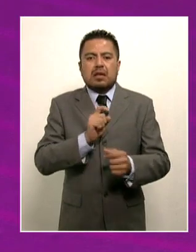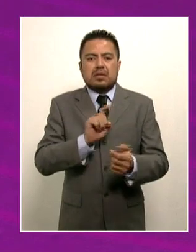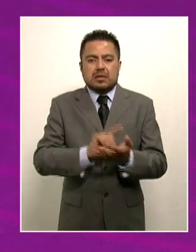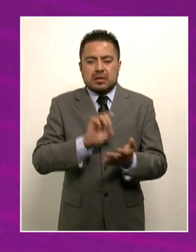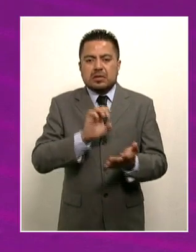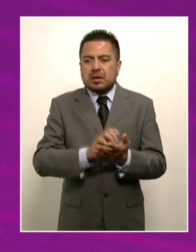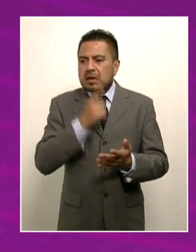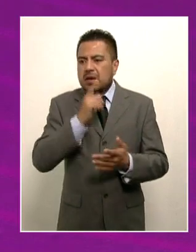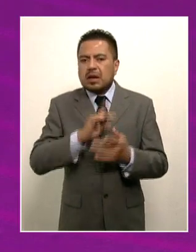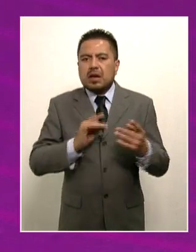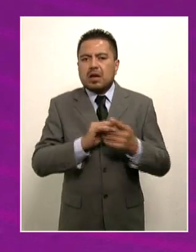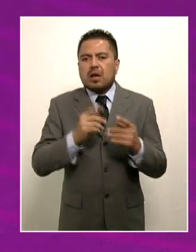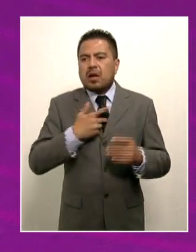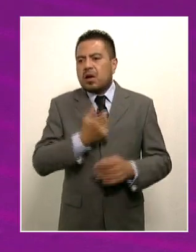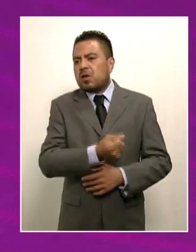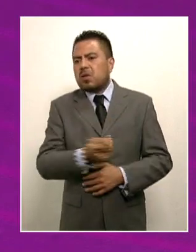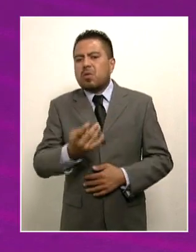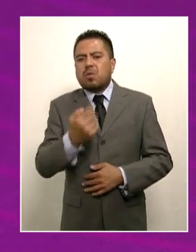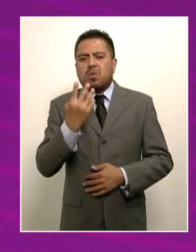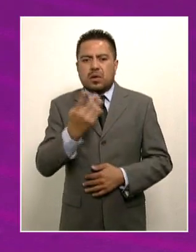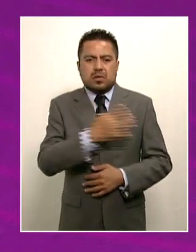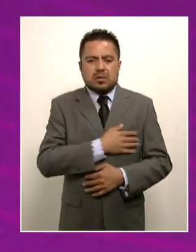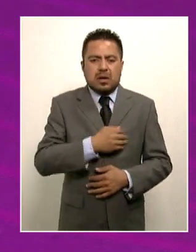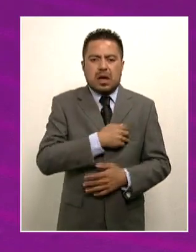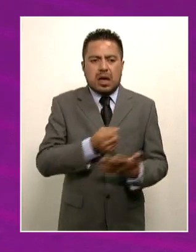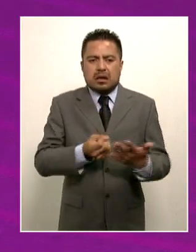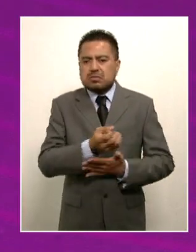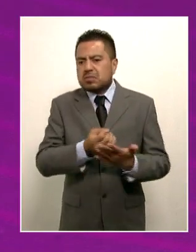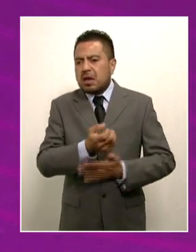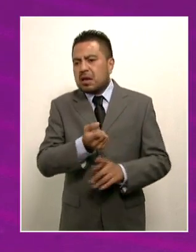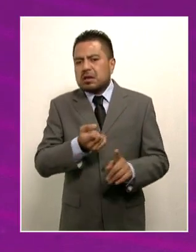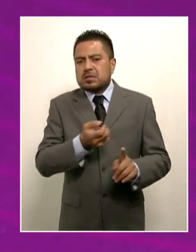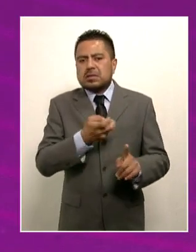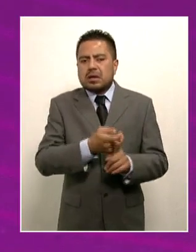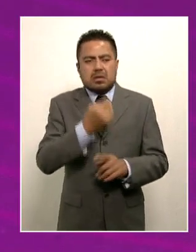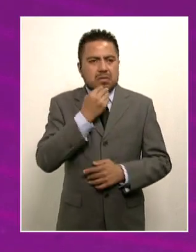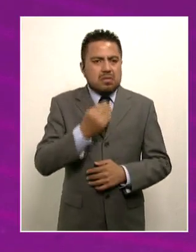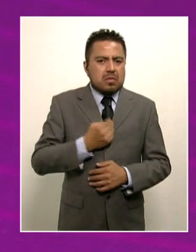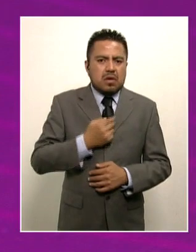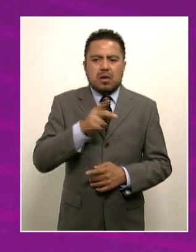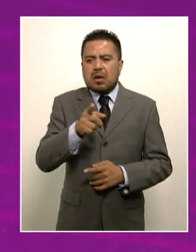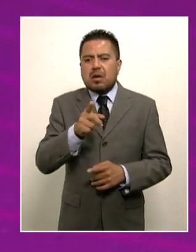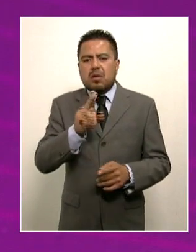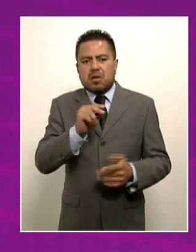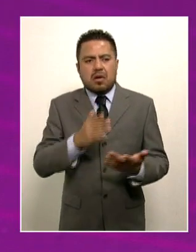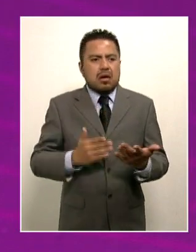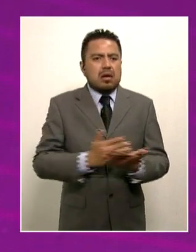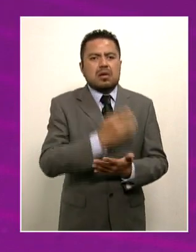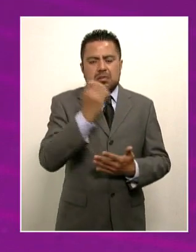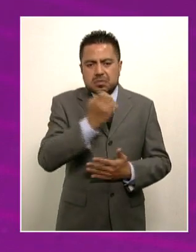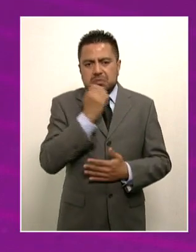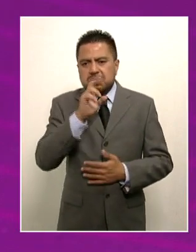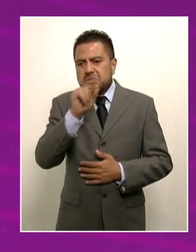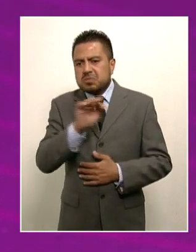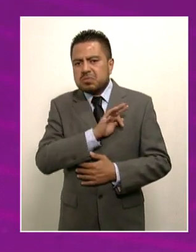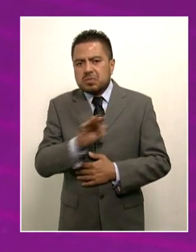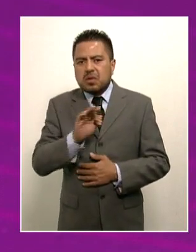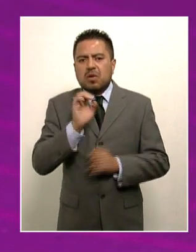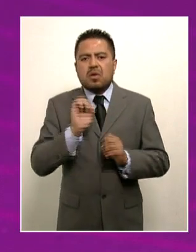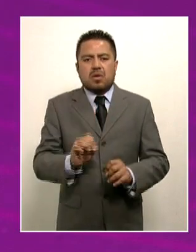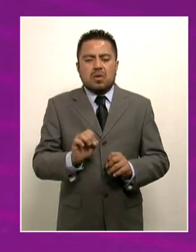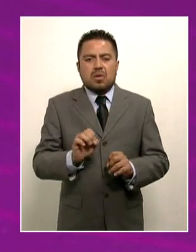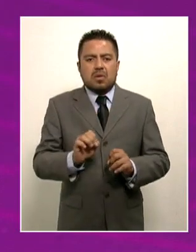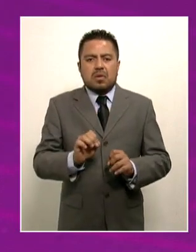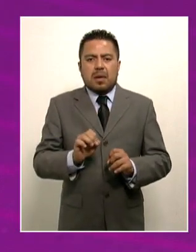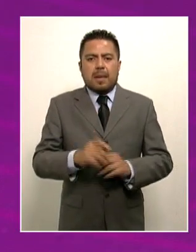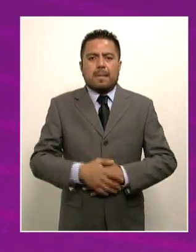hubieran dicho, pues tengo otros 4 hijos, pues este salió así, ni modo, pues a él no lo vamos a meter a la escuela o no lo vamos